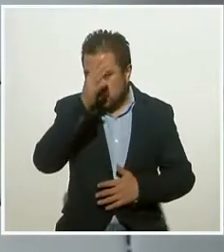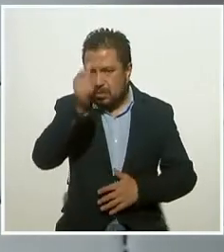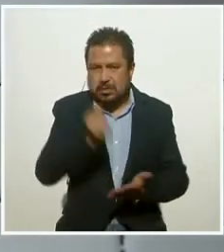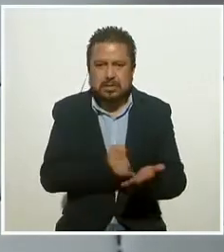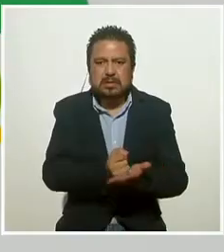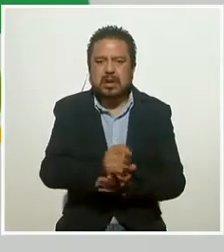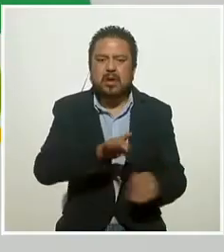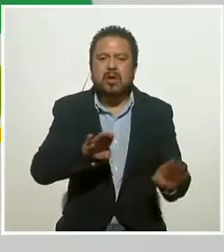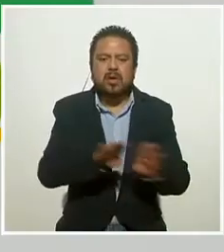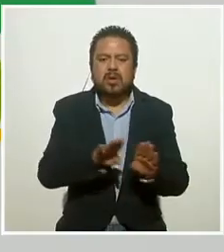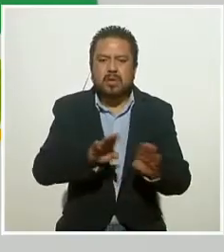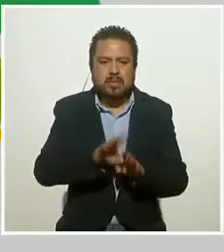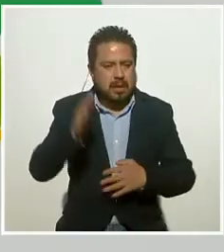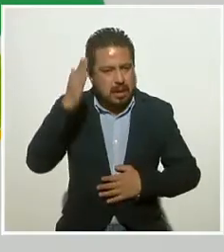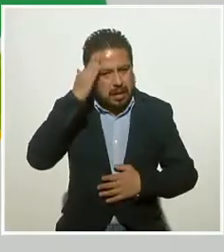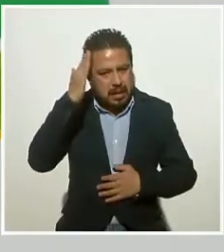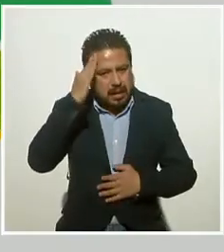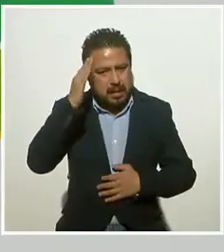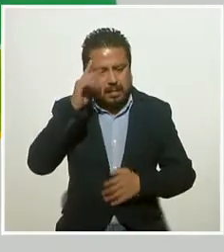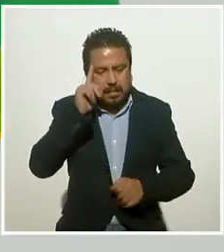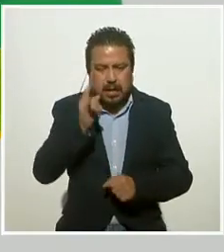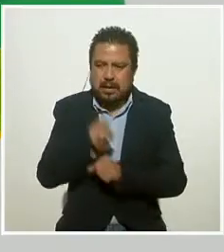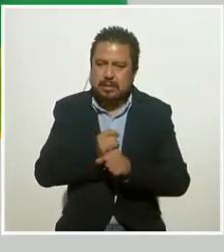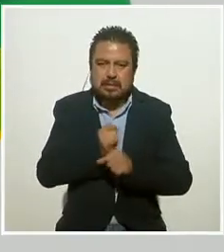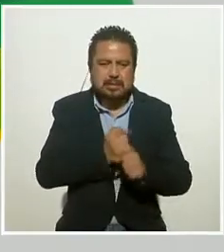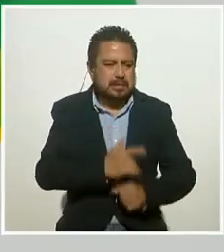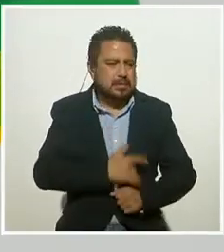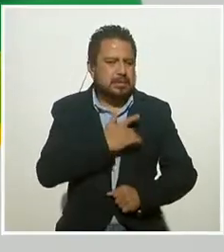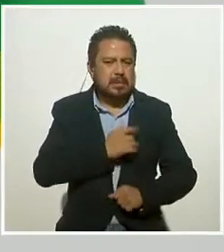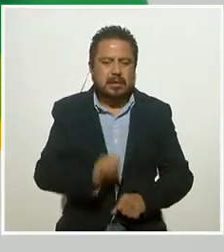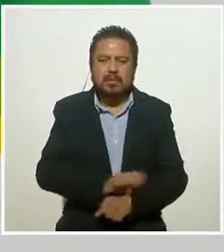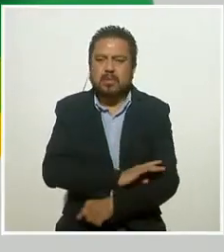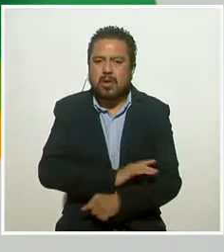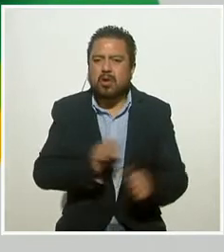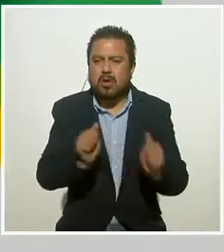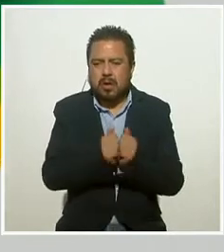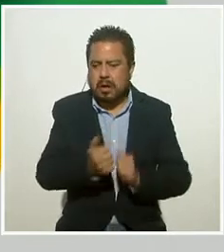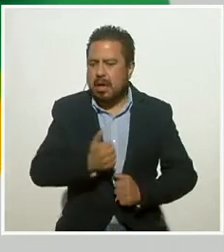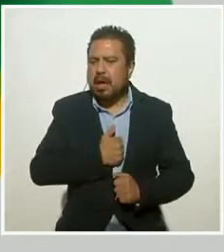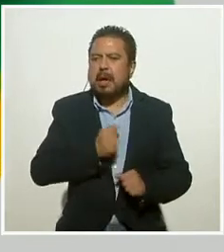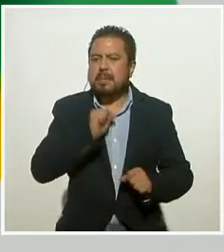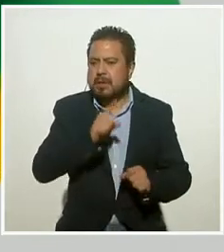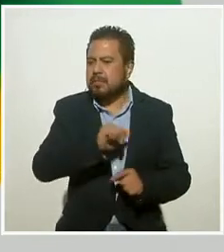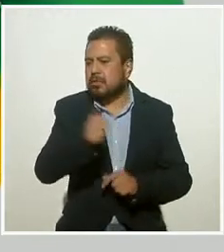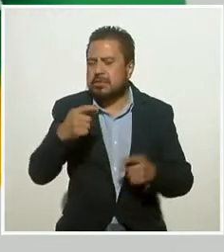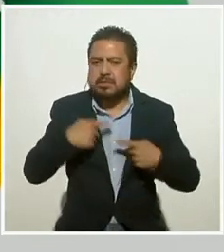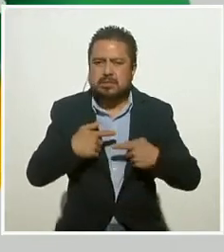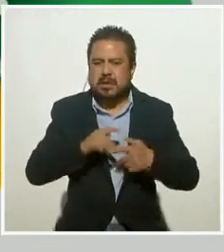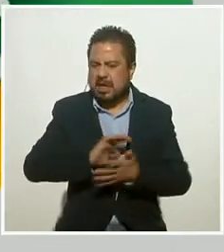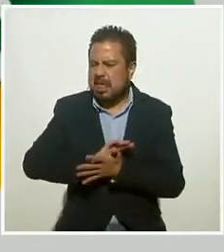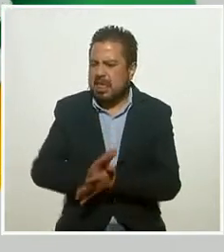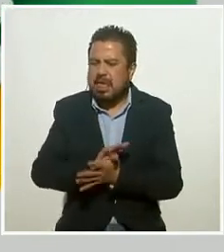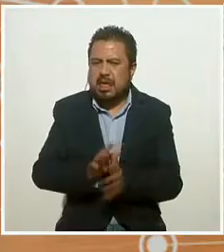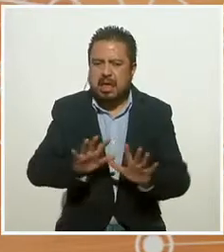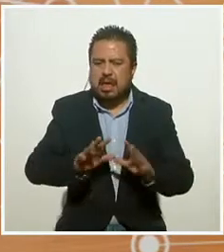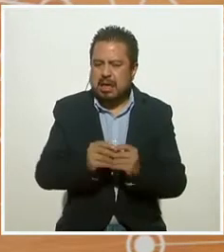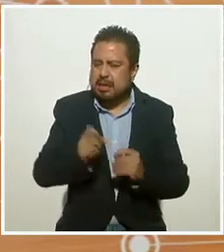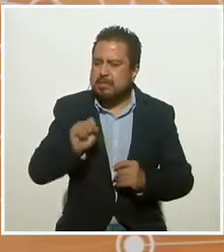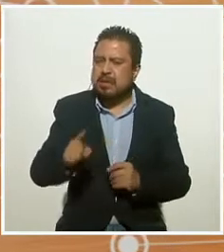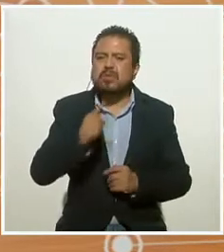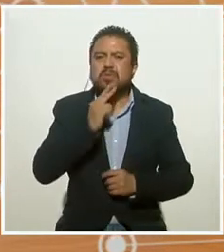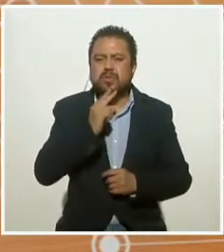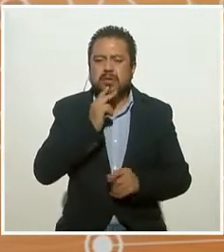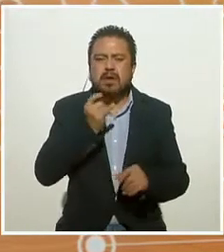definían como la capacidad para supervisar los sentimientos y las emociones propios y de los demás, de discriminar entre ellos y de usar